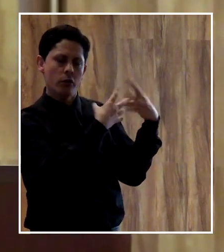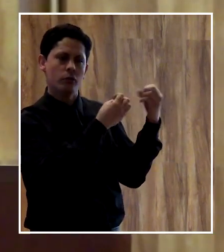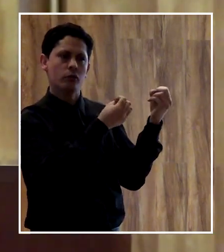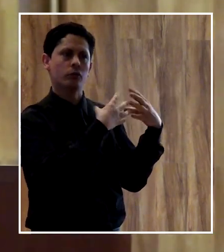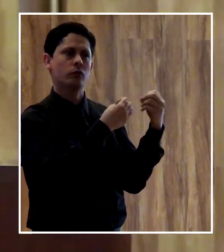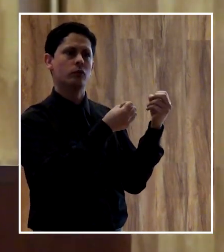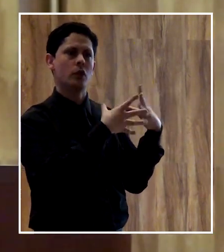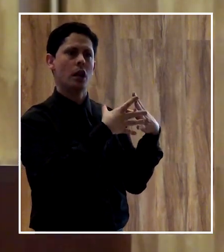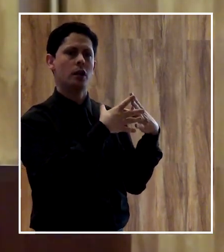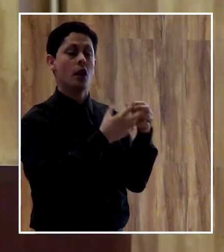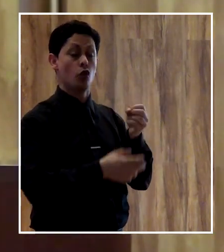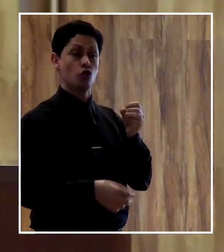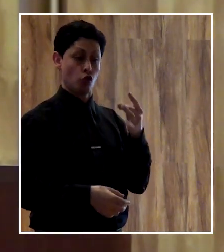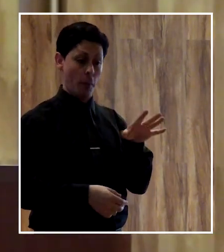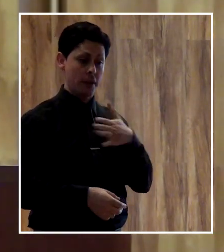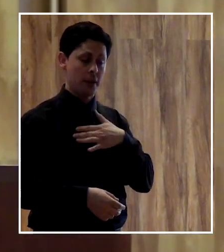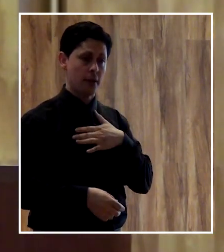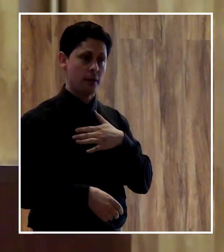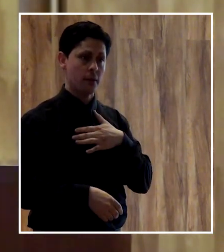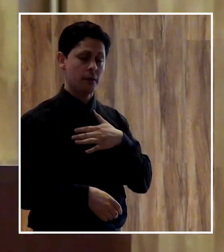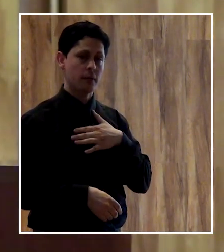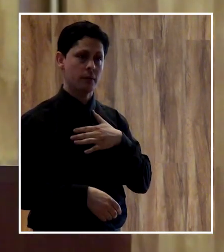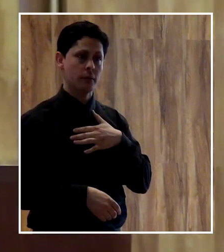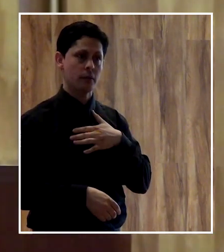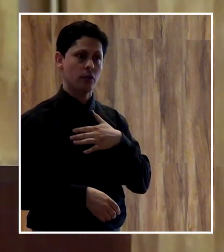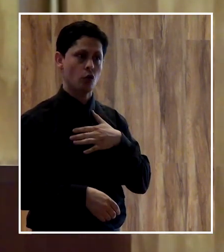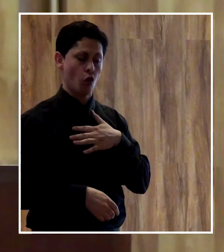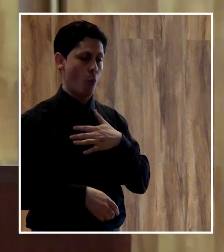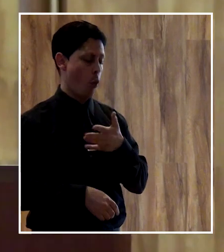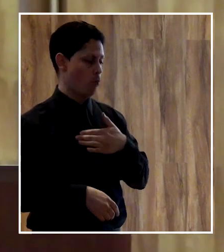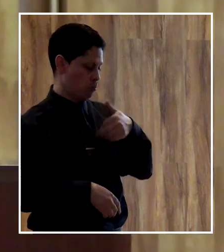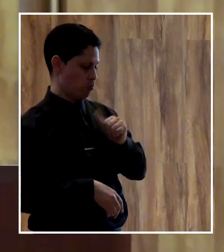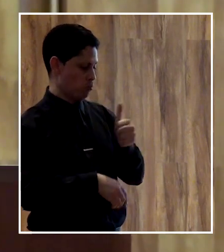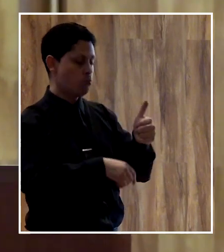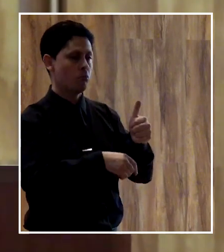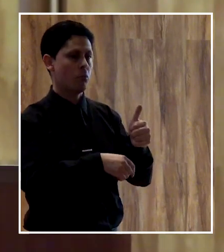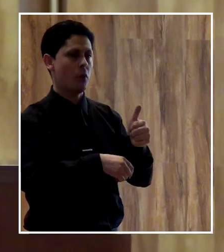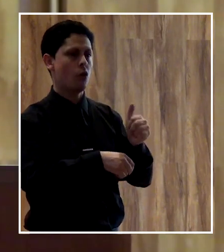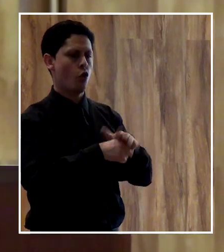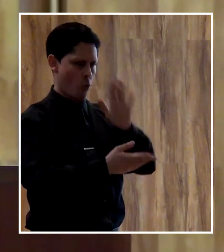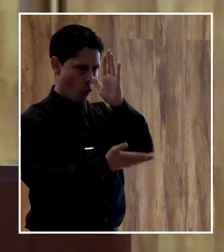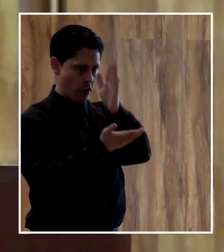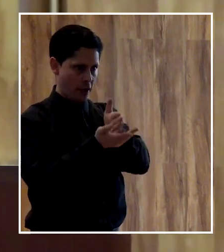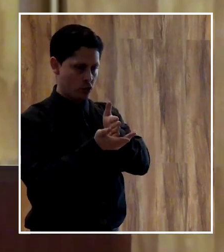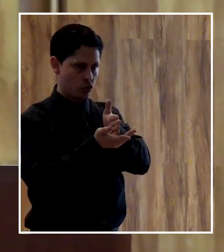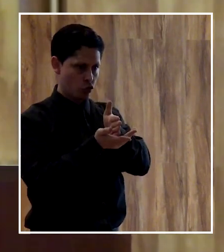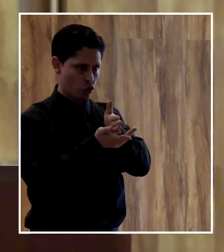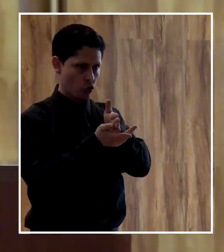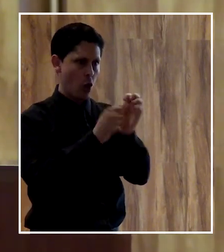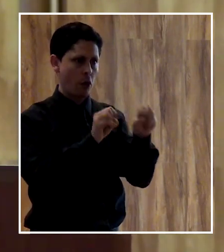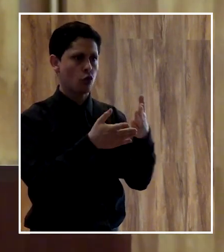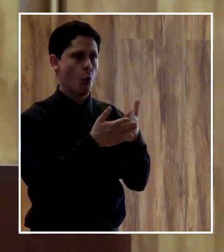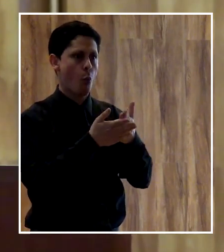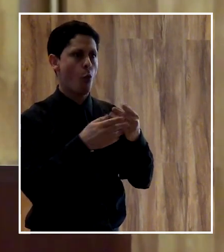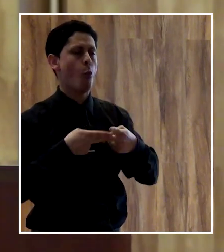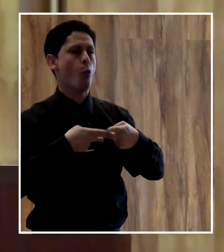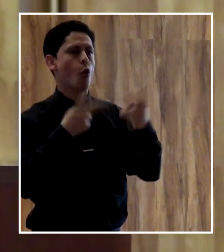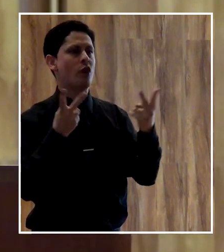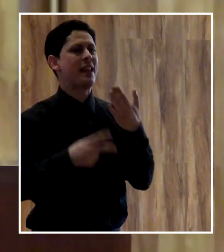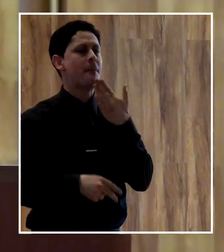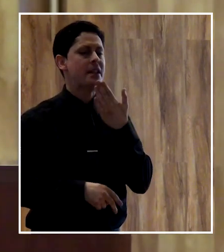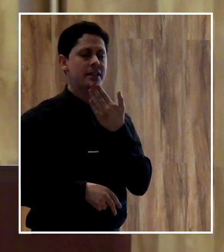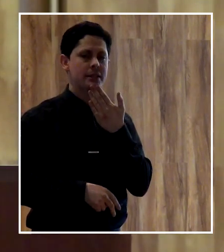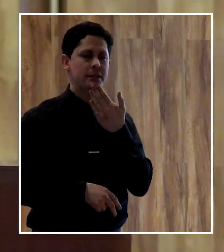educaron no solo como efecto de una obligación de la educación